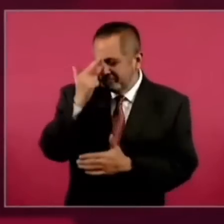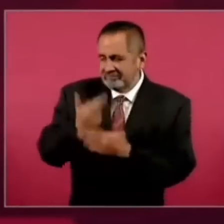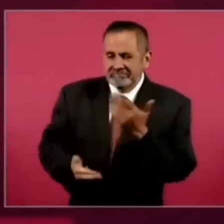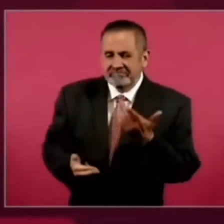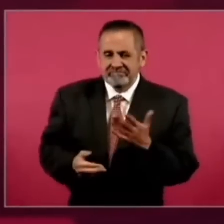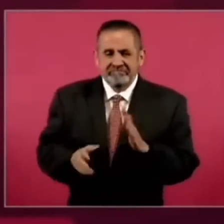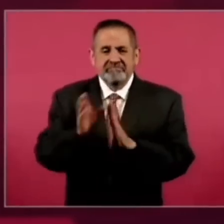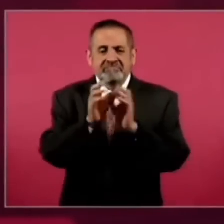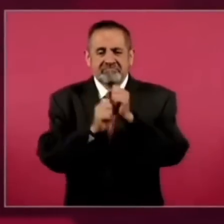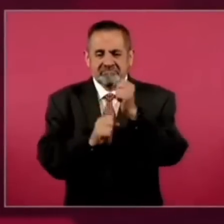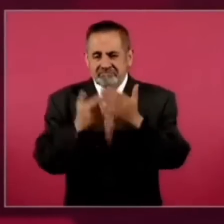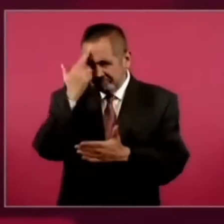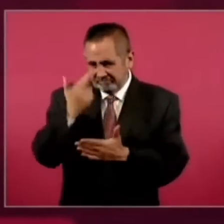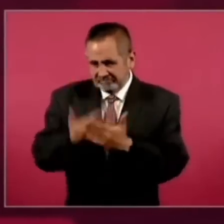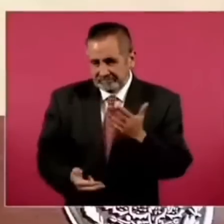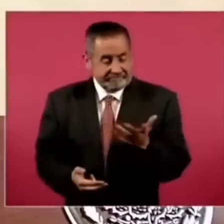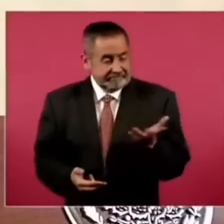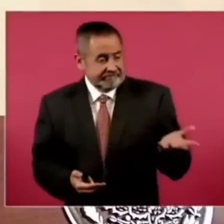la Constitución,